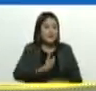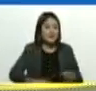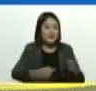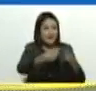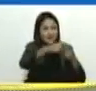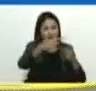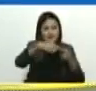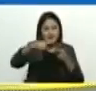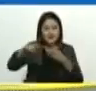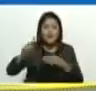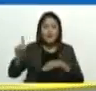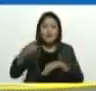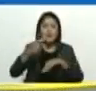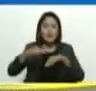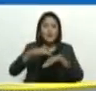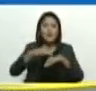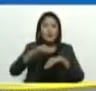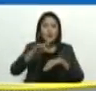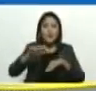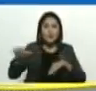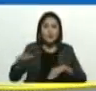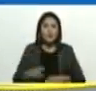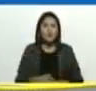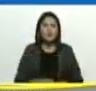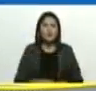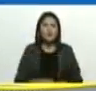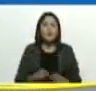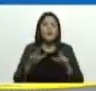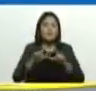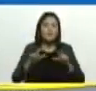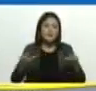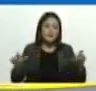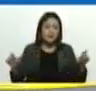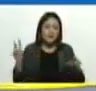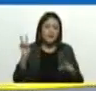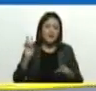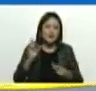ministros, hermanos y hermanas venezolanas,